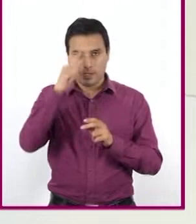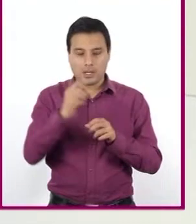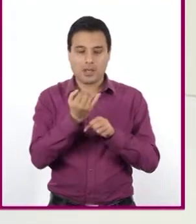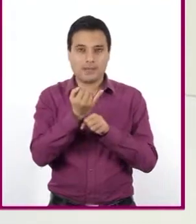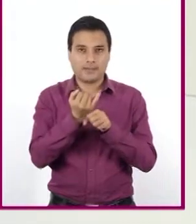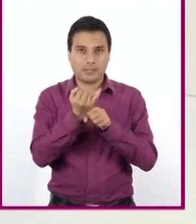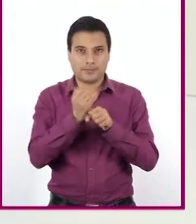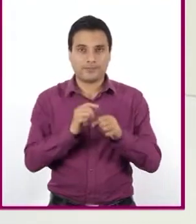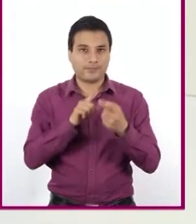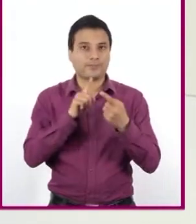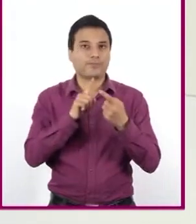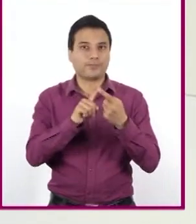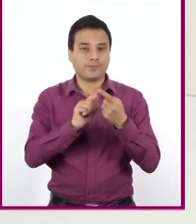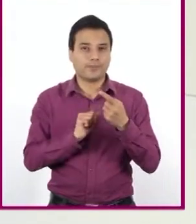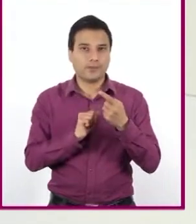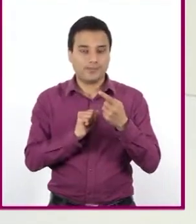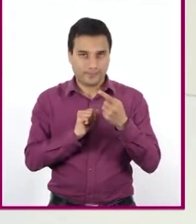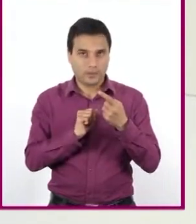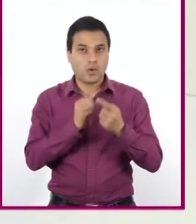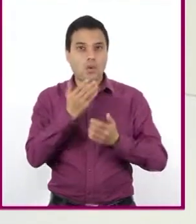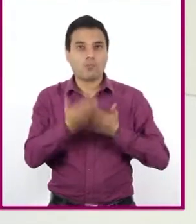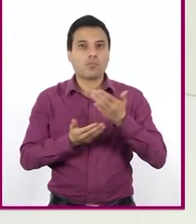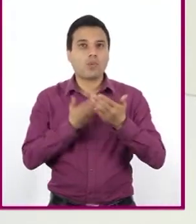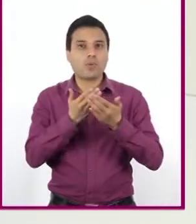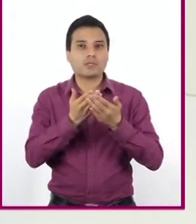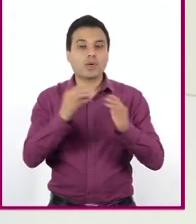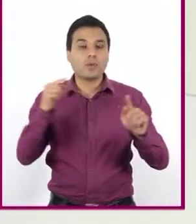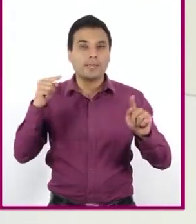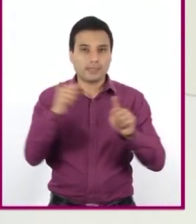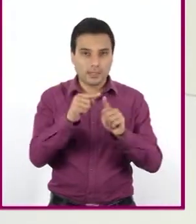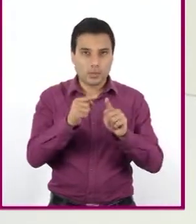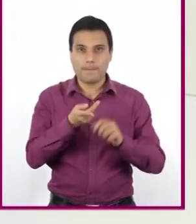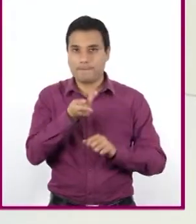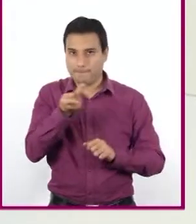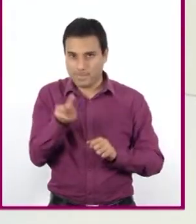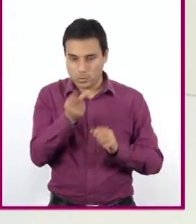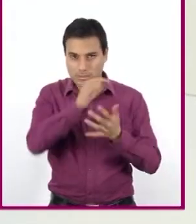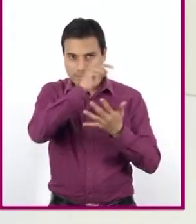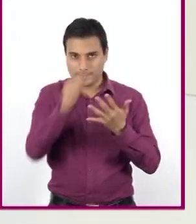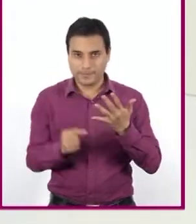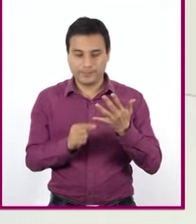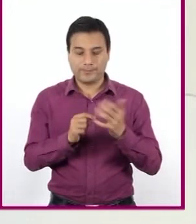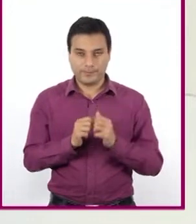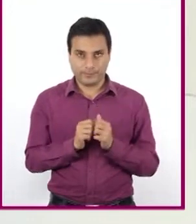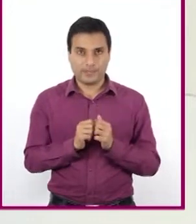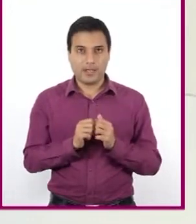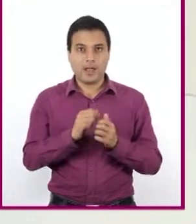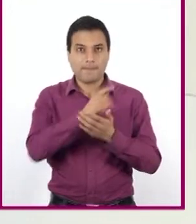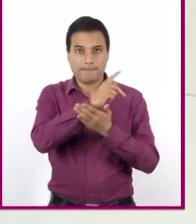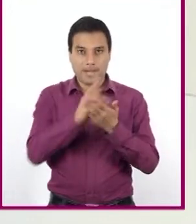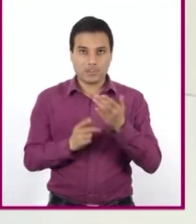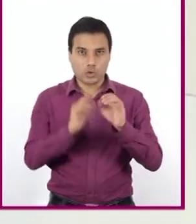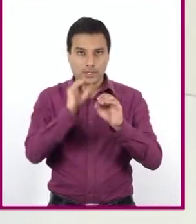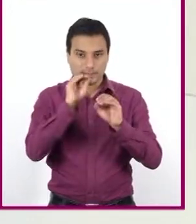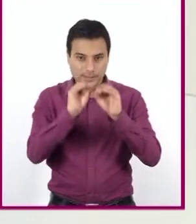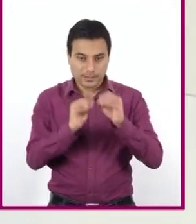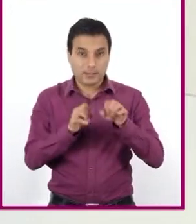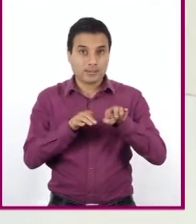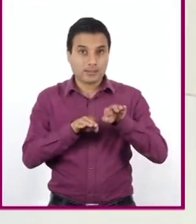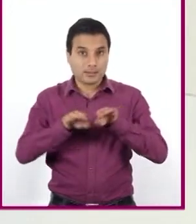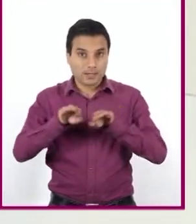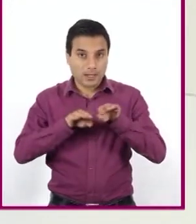el planteamiento de los objetivos y de interrogantes, la planeación del trabajo, la búsqueda y selección de